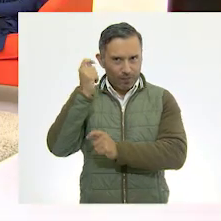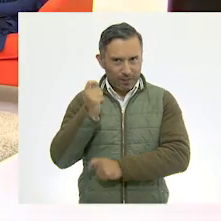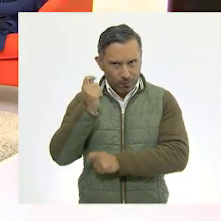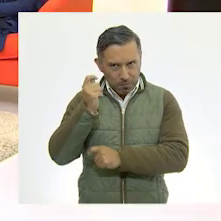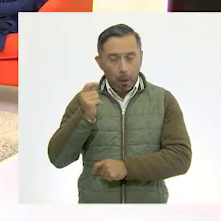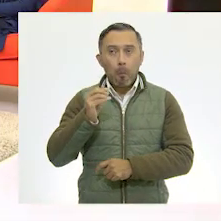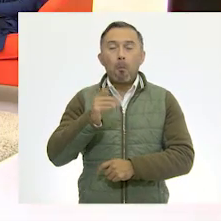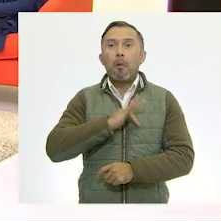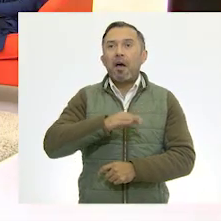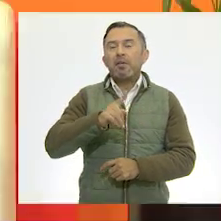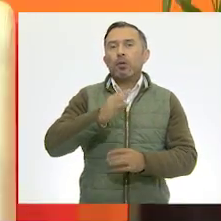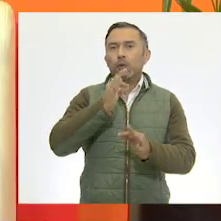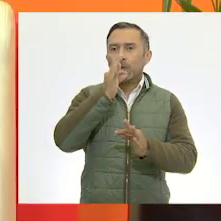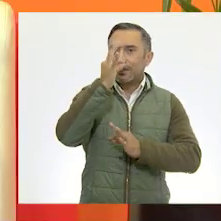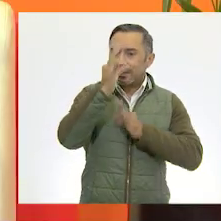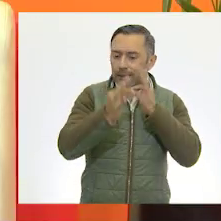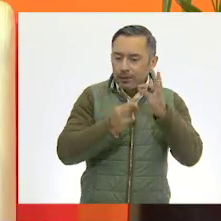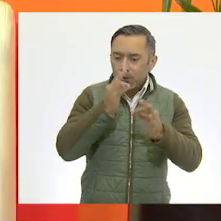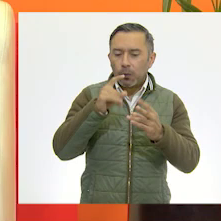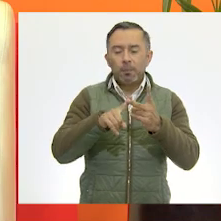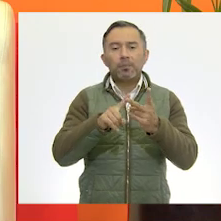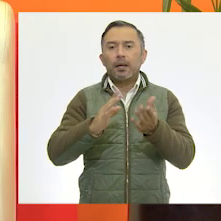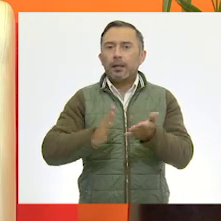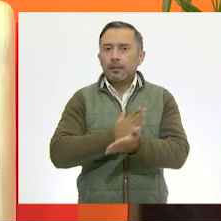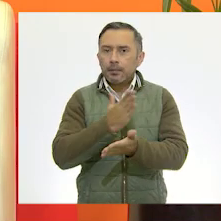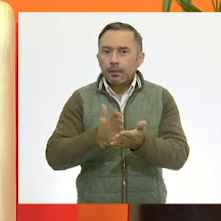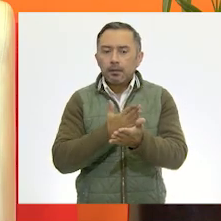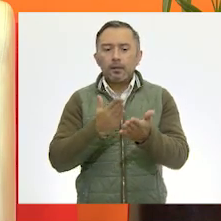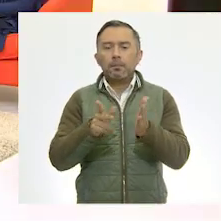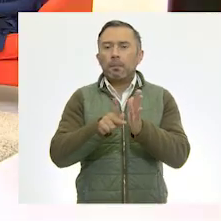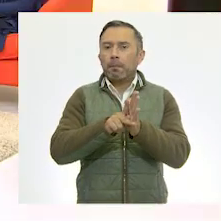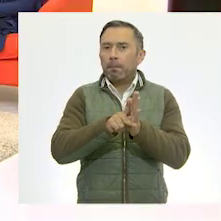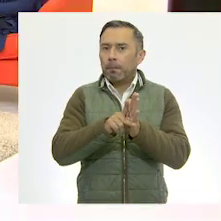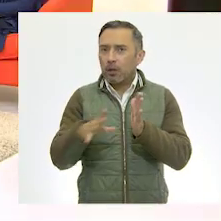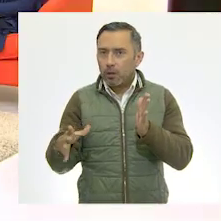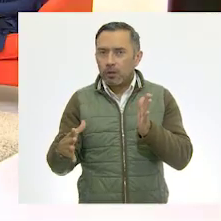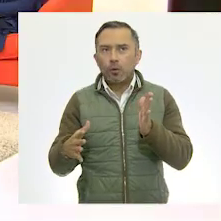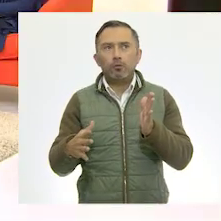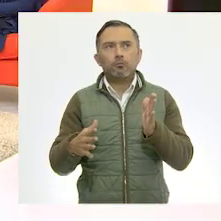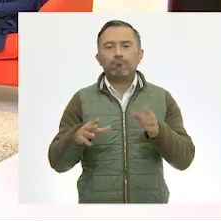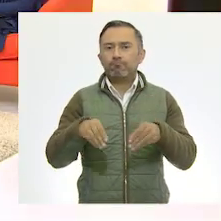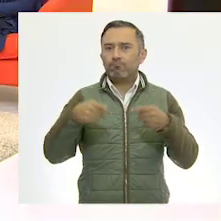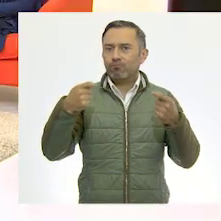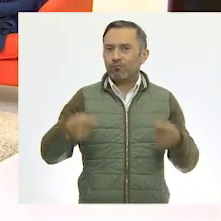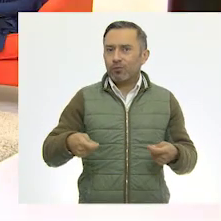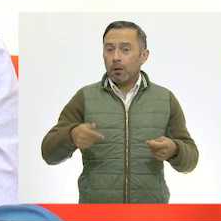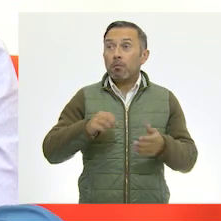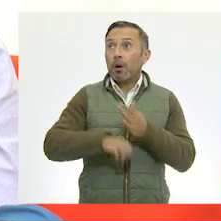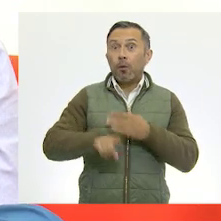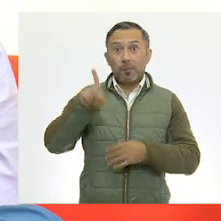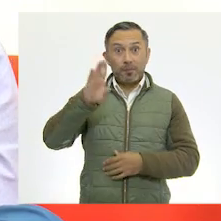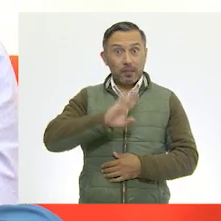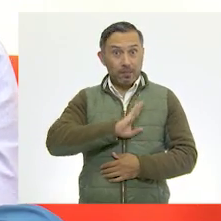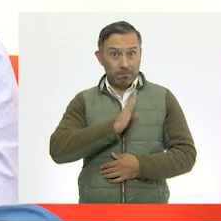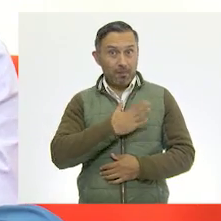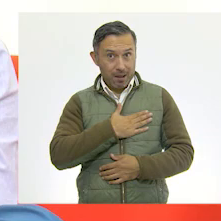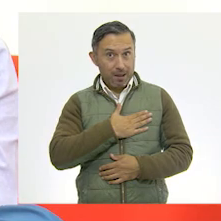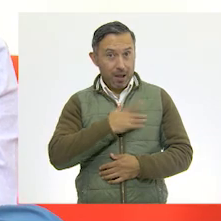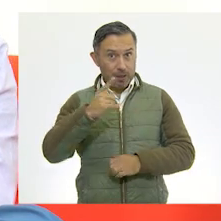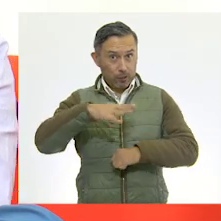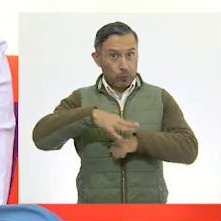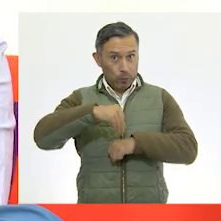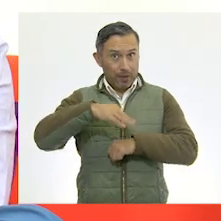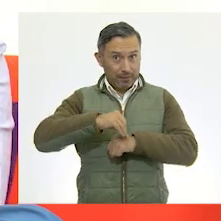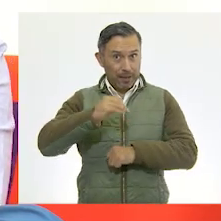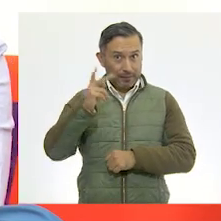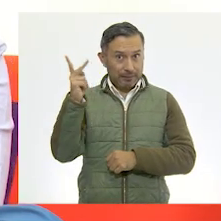noticieros, en las revistas, en los periódicos. Por ejemplo, en España y en Suecia justo ya se